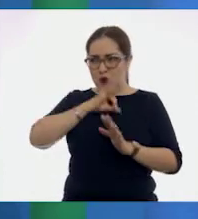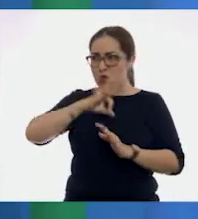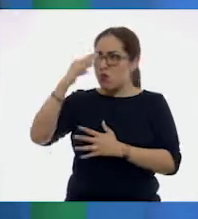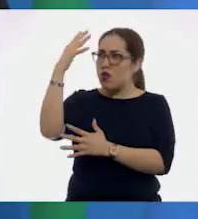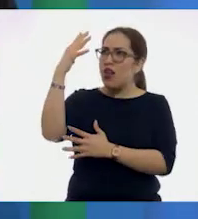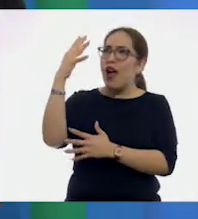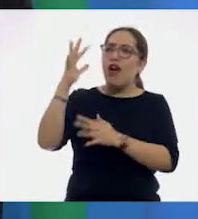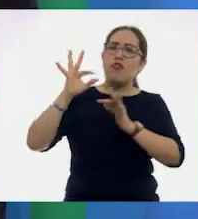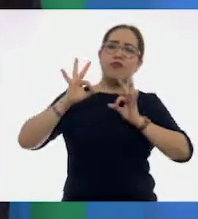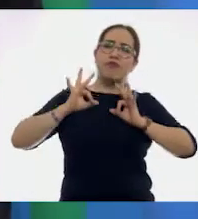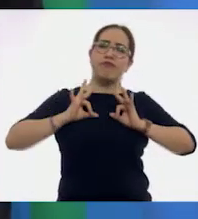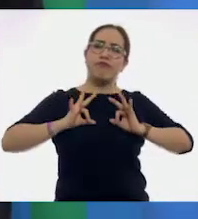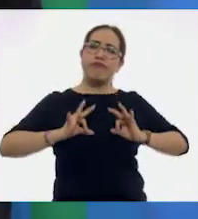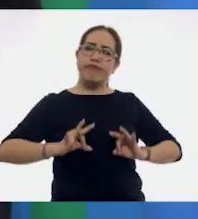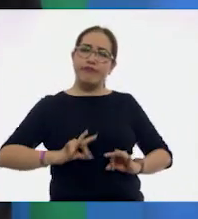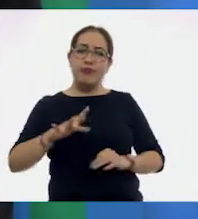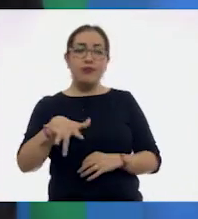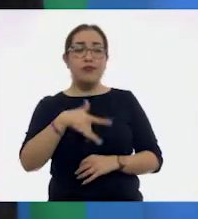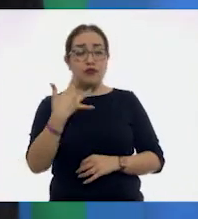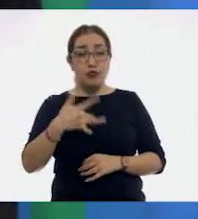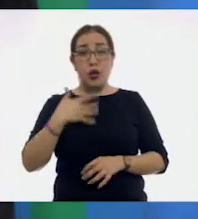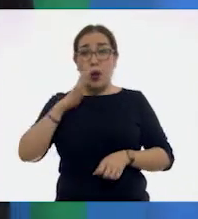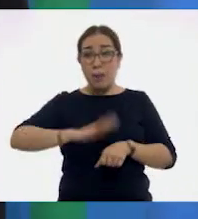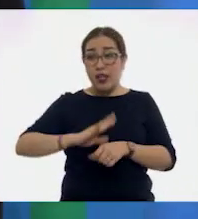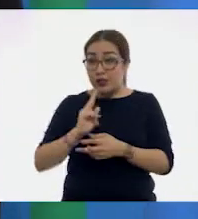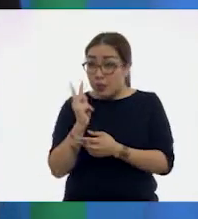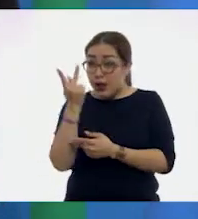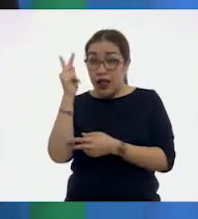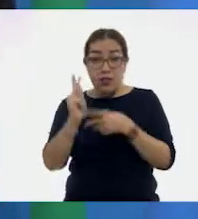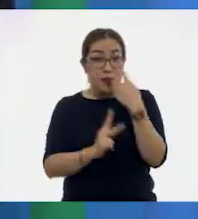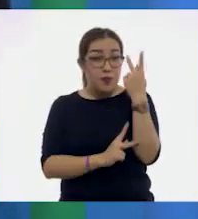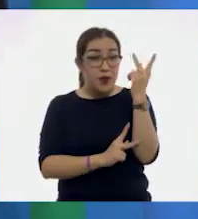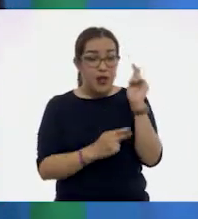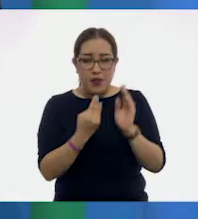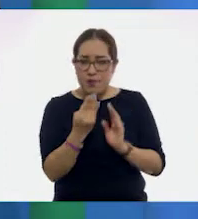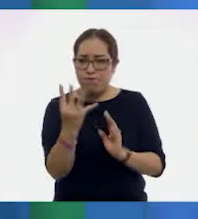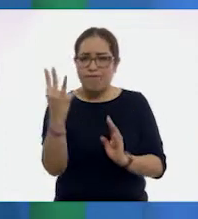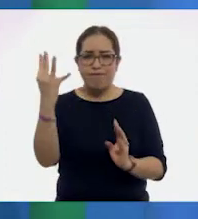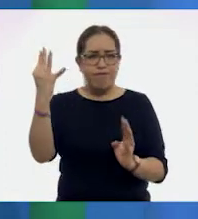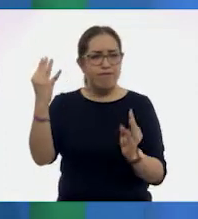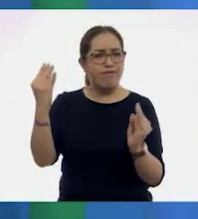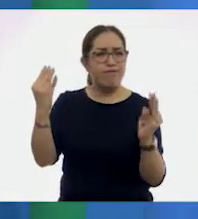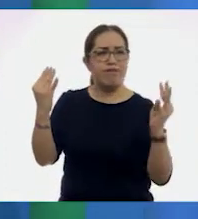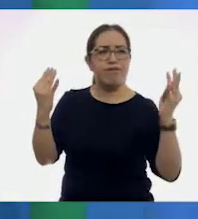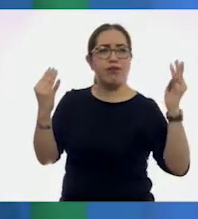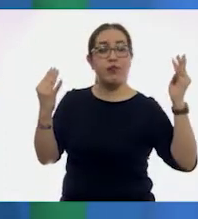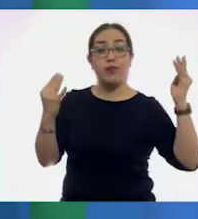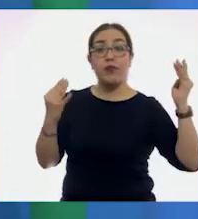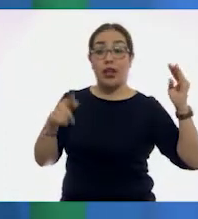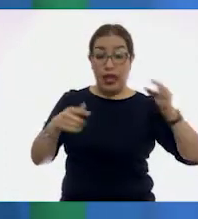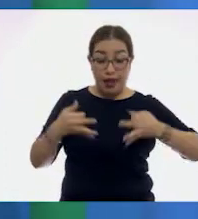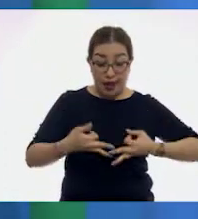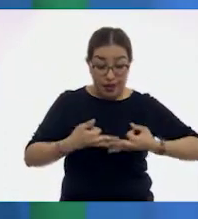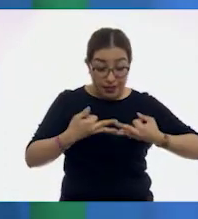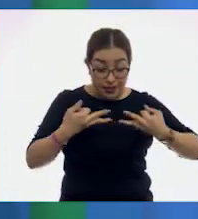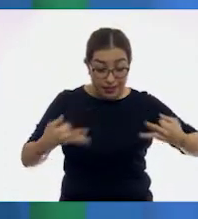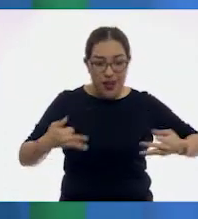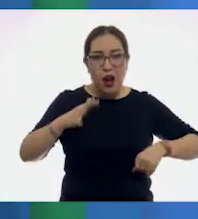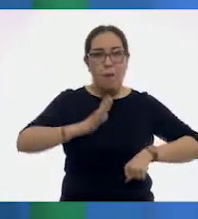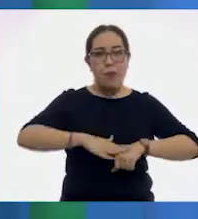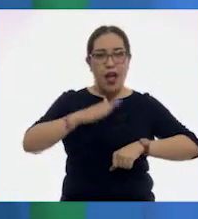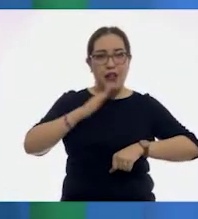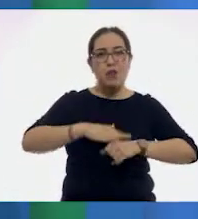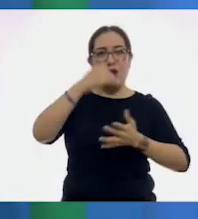animales. Y si hay mucha más vegetación incluso, hay más posibilidad de que el suelo se vuelva más